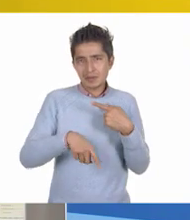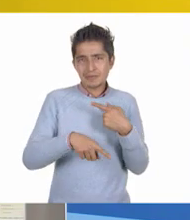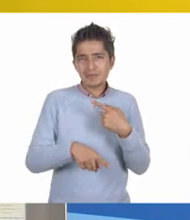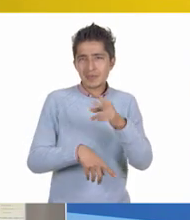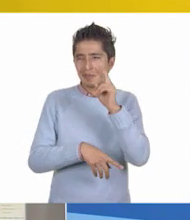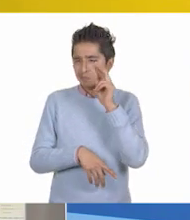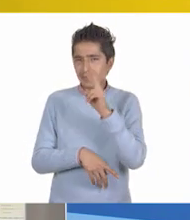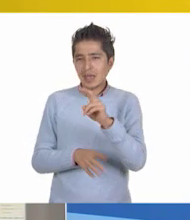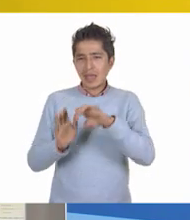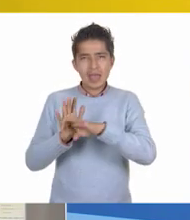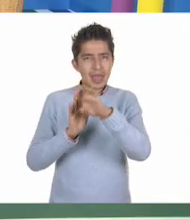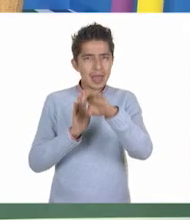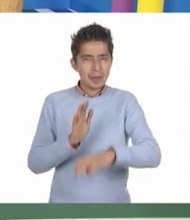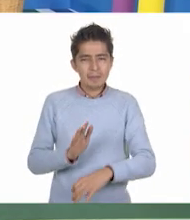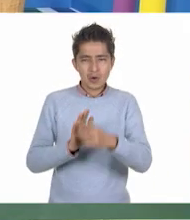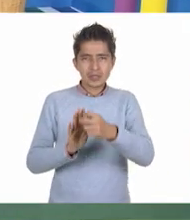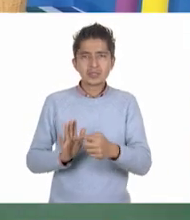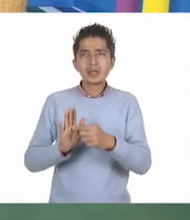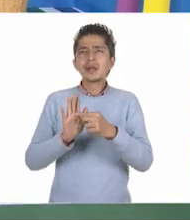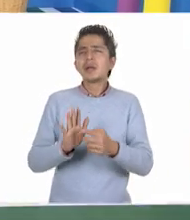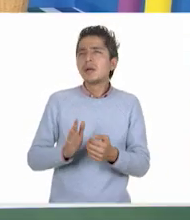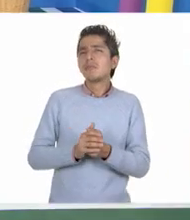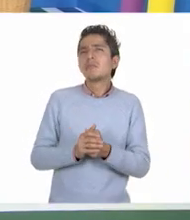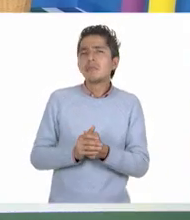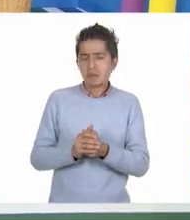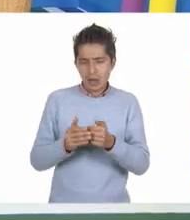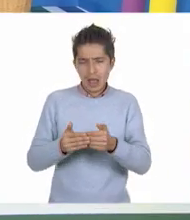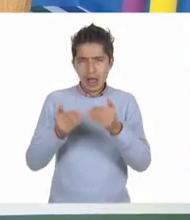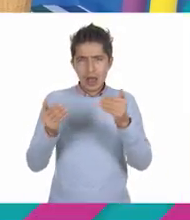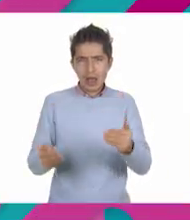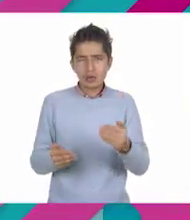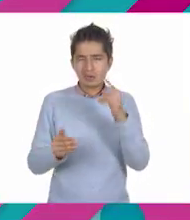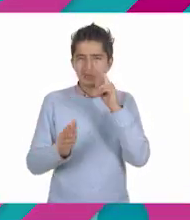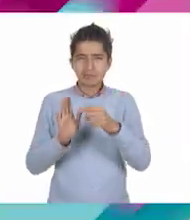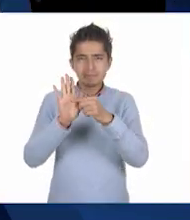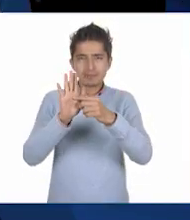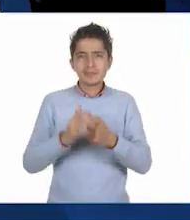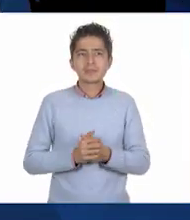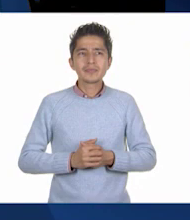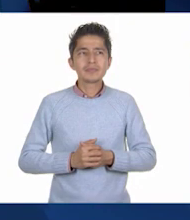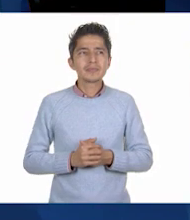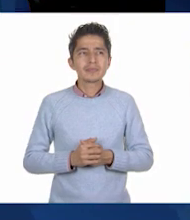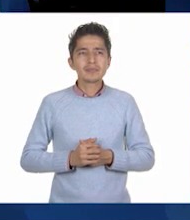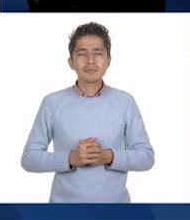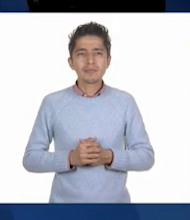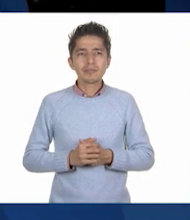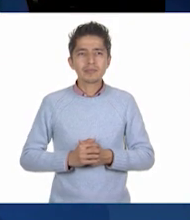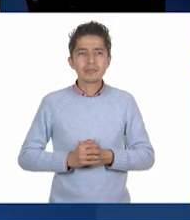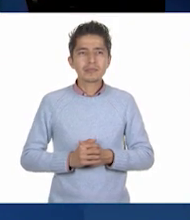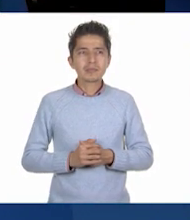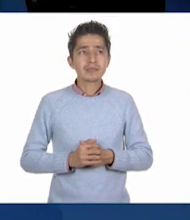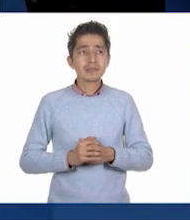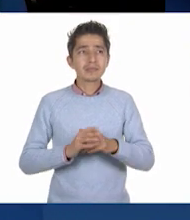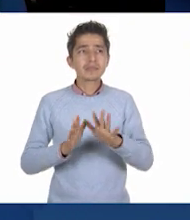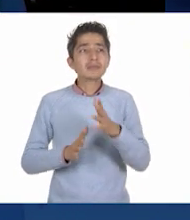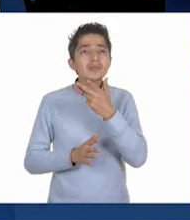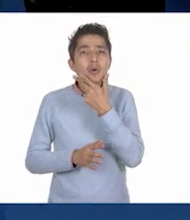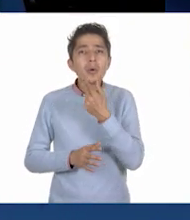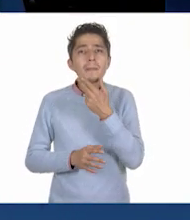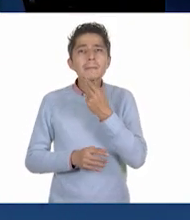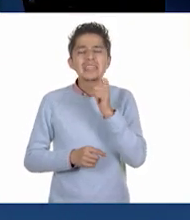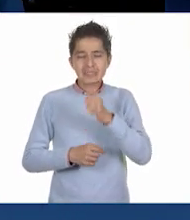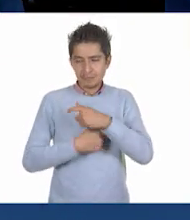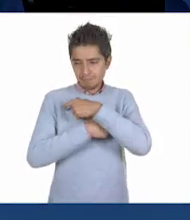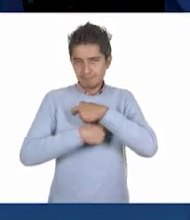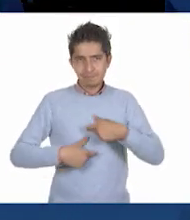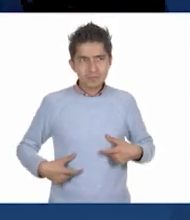un ejemplo de ello en el fragmento que a continuación te voy a mostrar. Muy bien. El nombre de Pancho